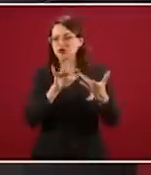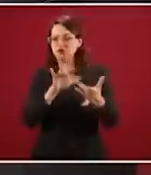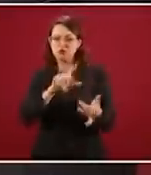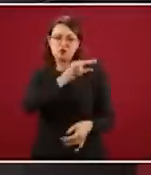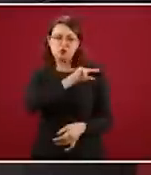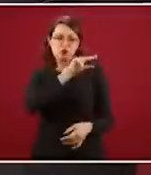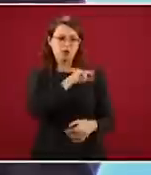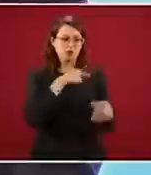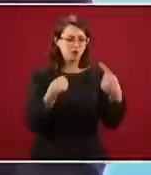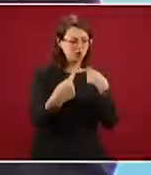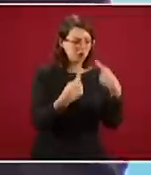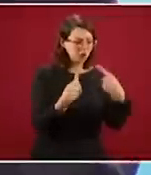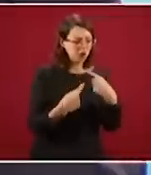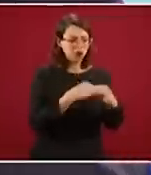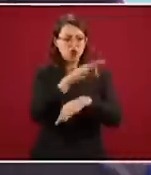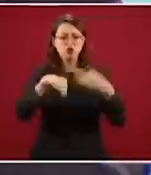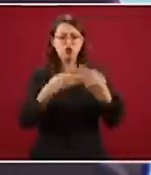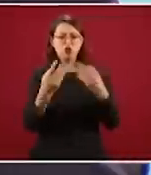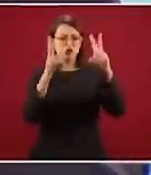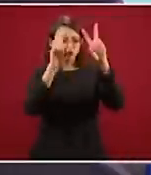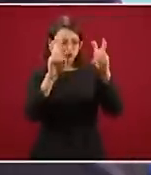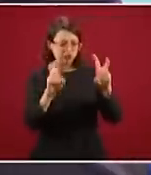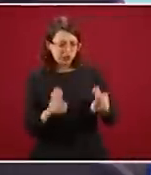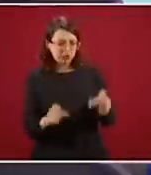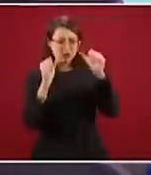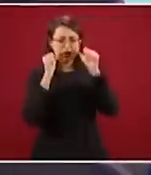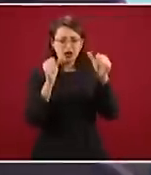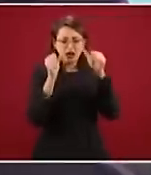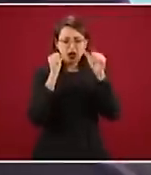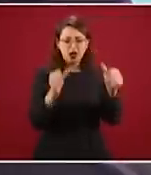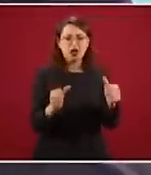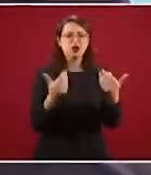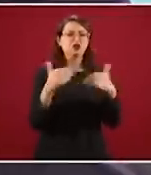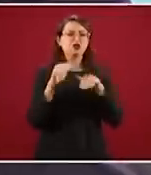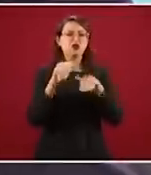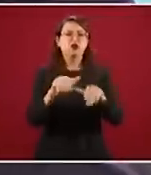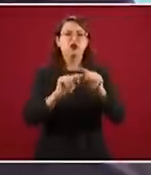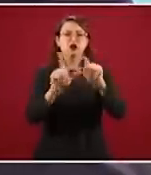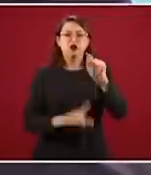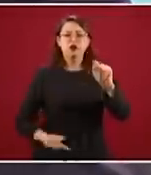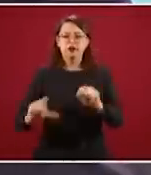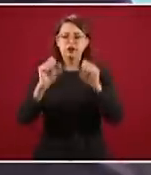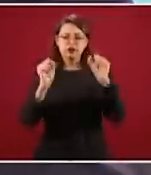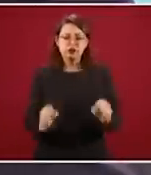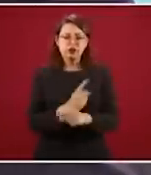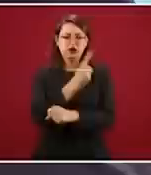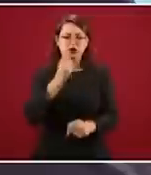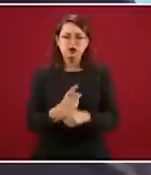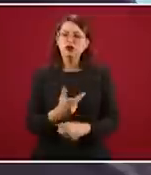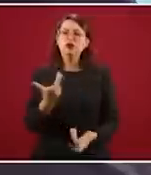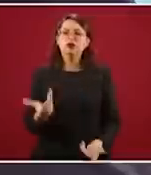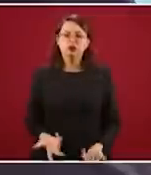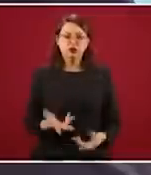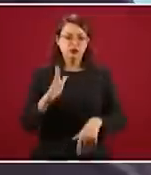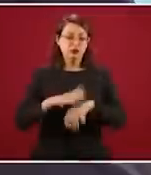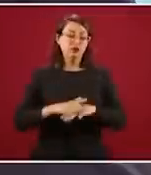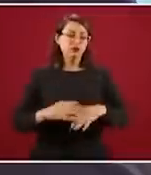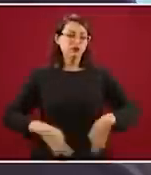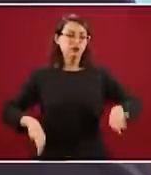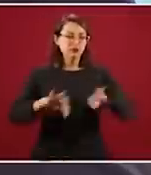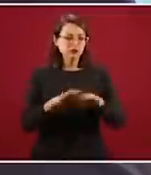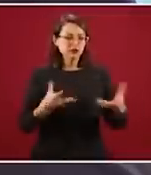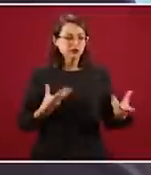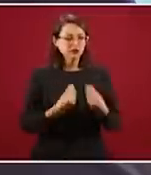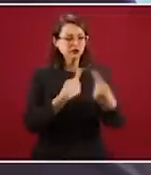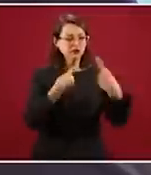donde revisamos todos los temas que involucran a la seguridad del país y particularmente con el sector privado.